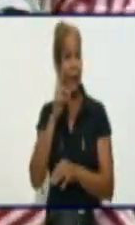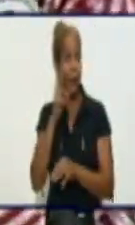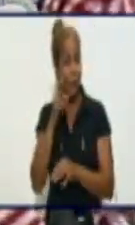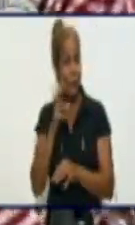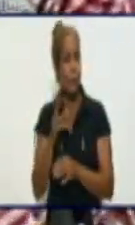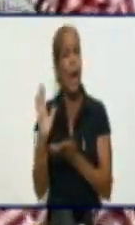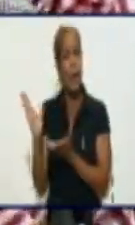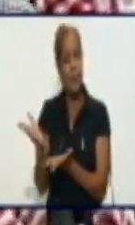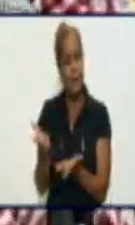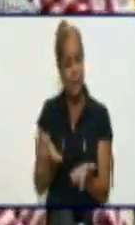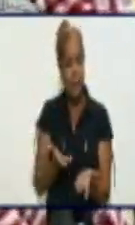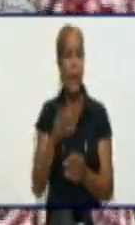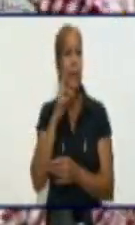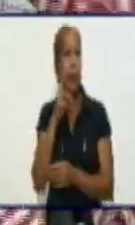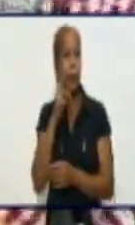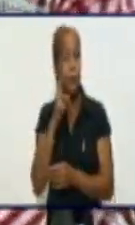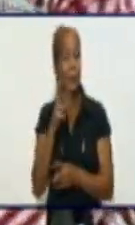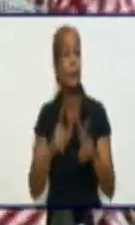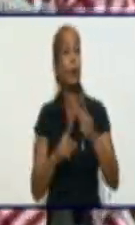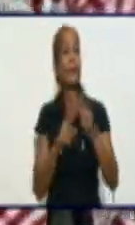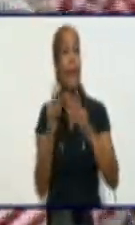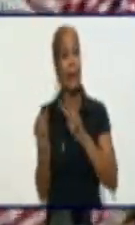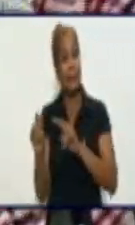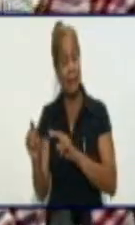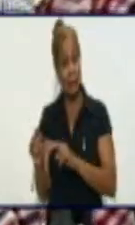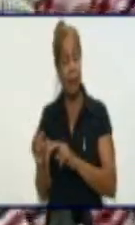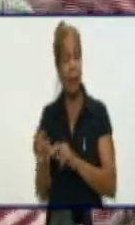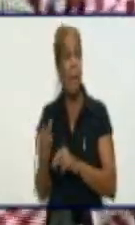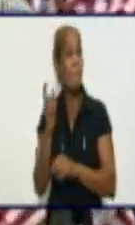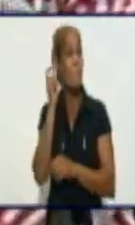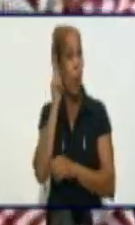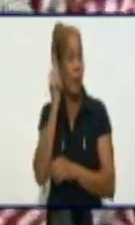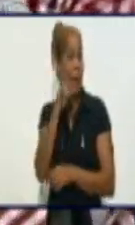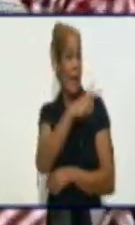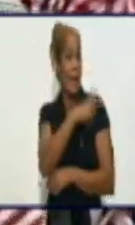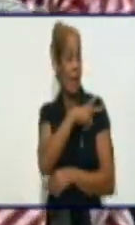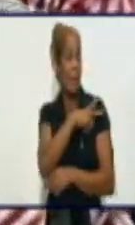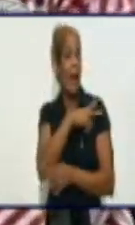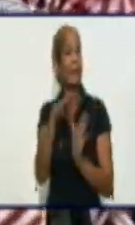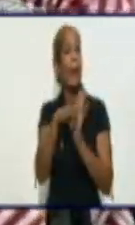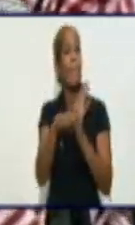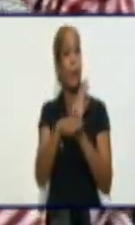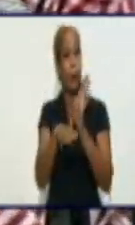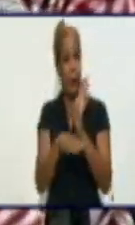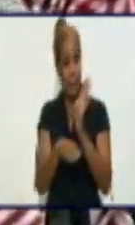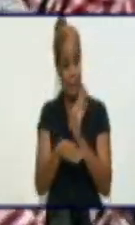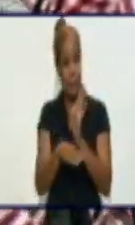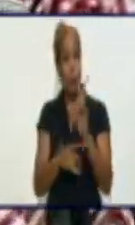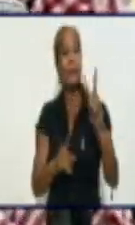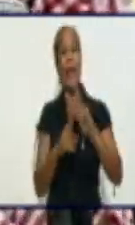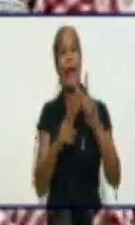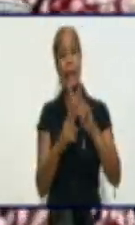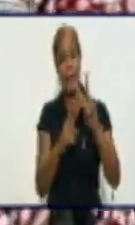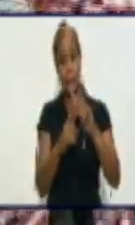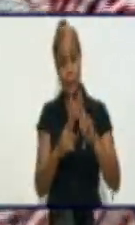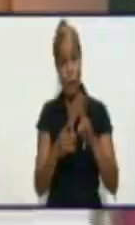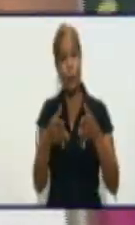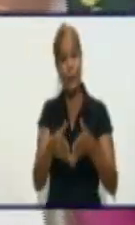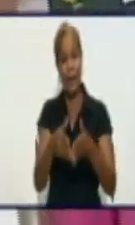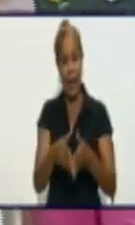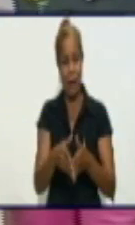Recibe el reconocimiento del telecentro Dayami de las Mercedes, jefa de programación del telecentro. Así